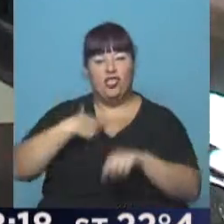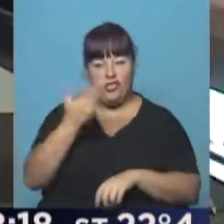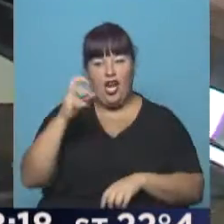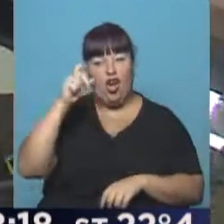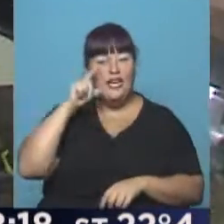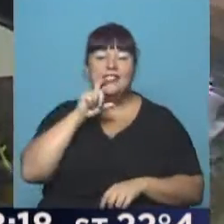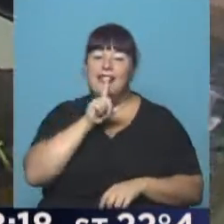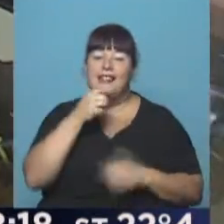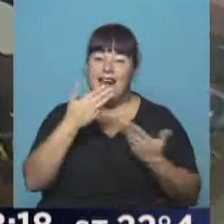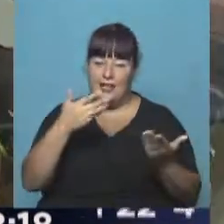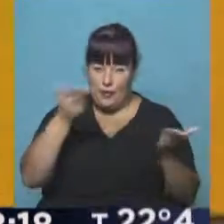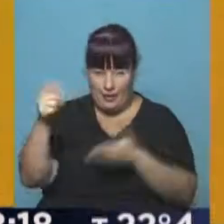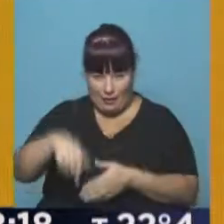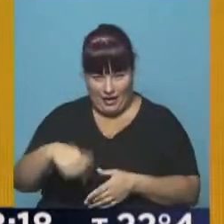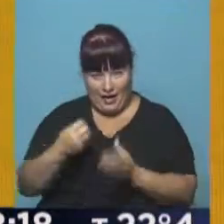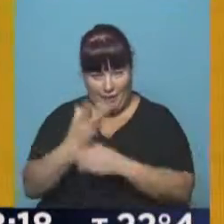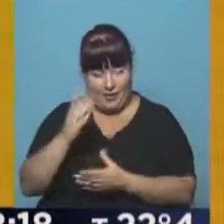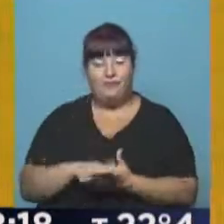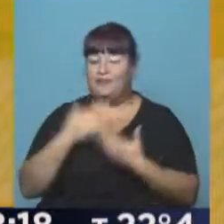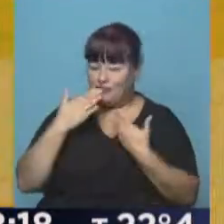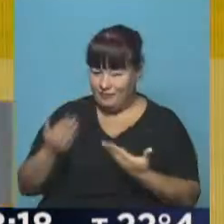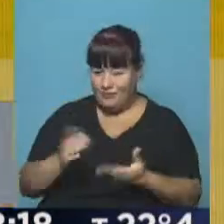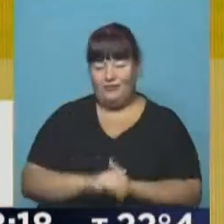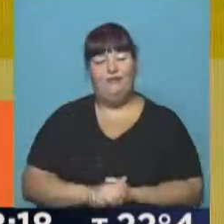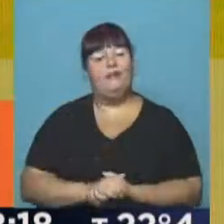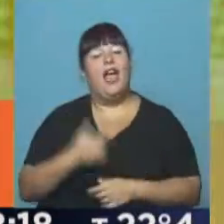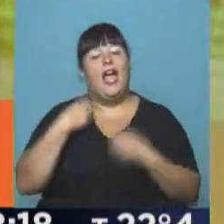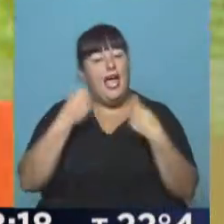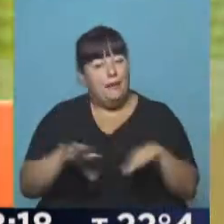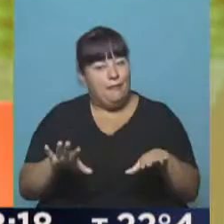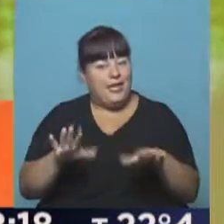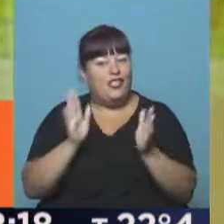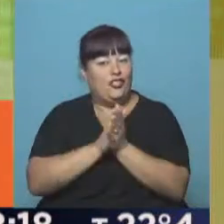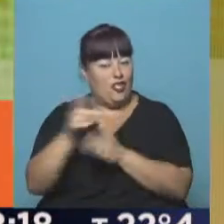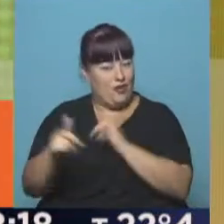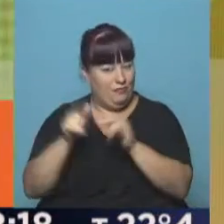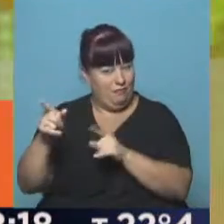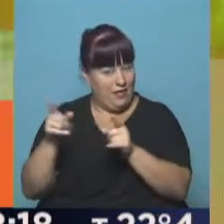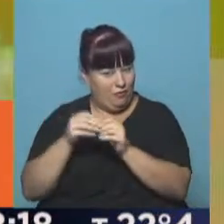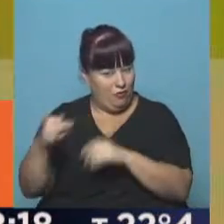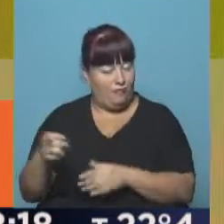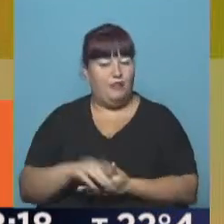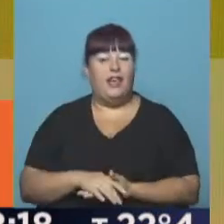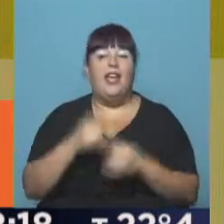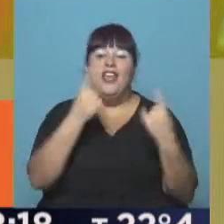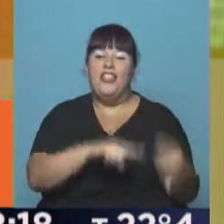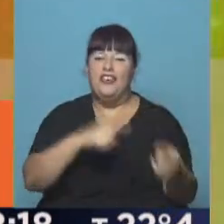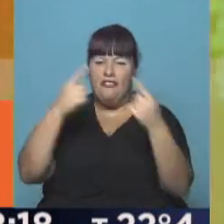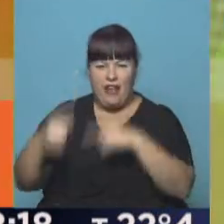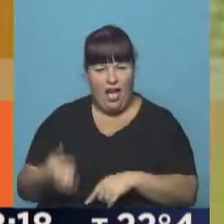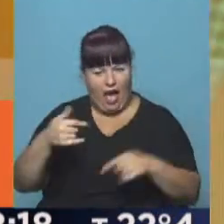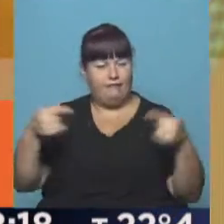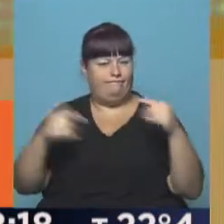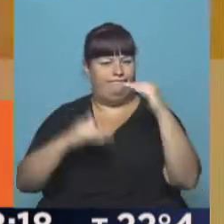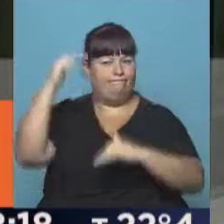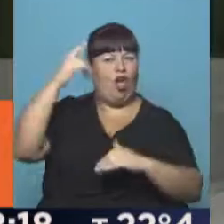CONICET, bienvenida. Gracias por estar esta mañana con nosotros. Gracias. Y vamos a arrancar pegados a lo que decía recién Alejandro, la diferencia que hay